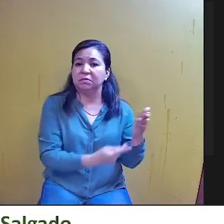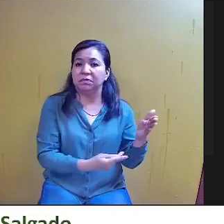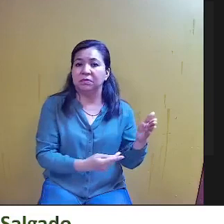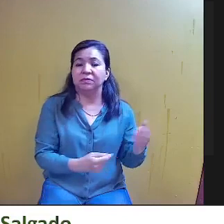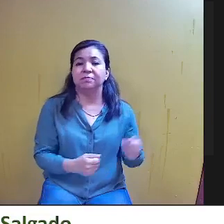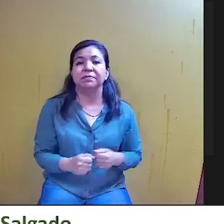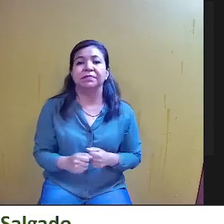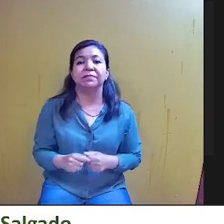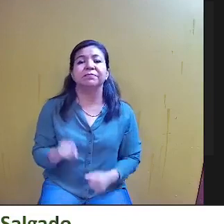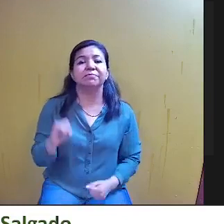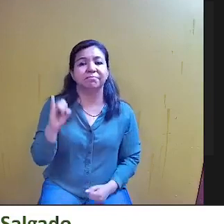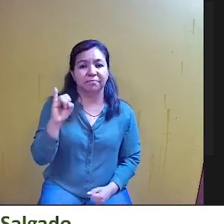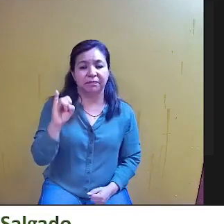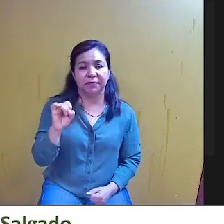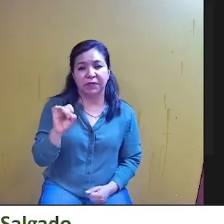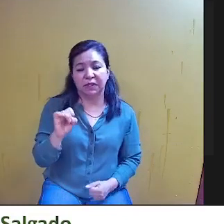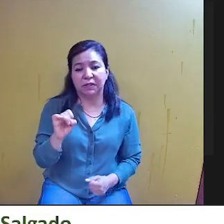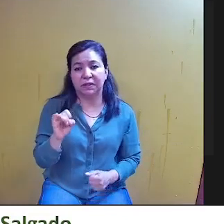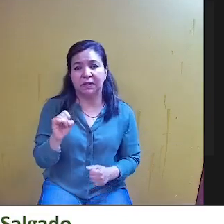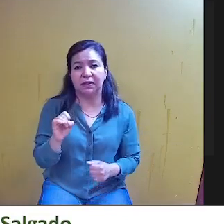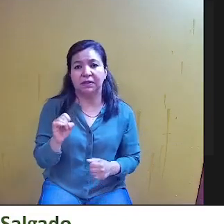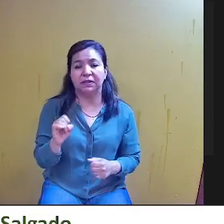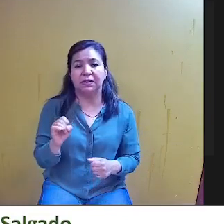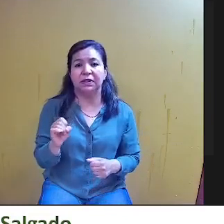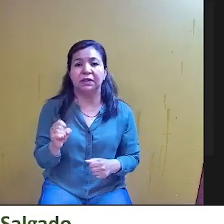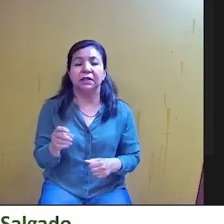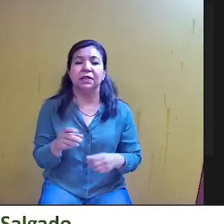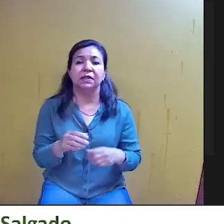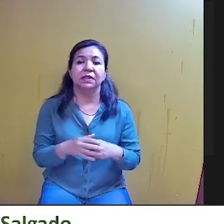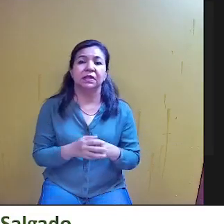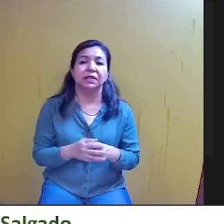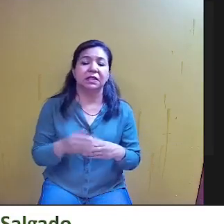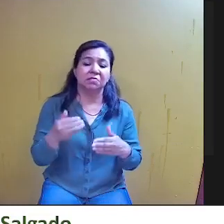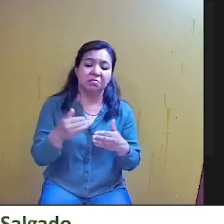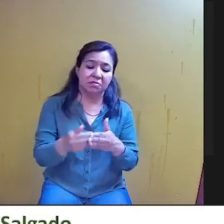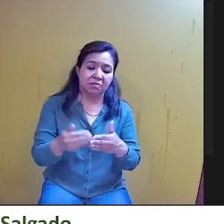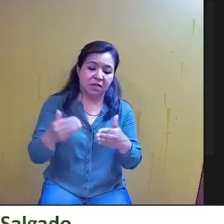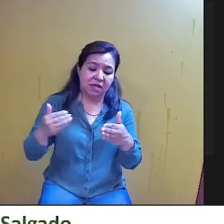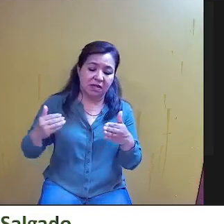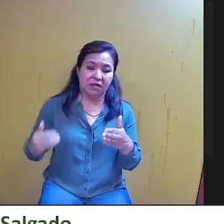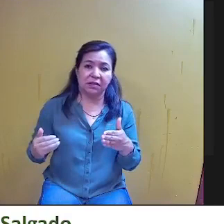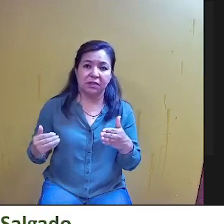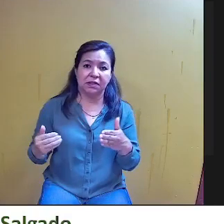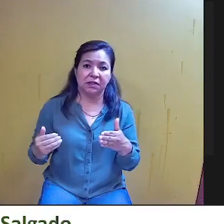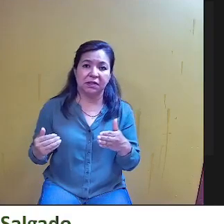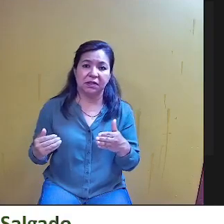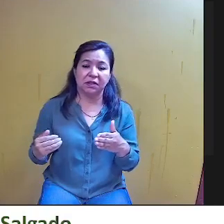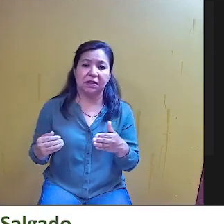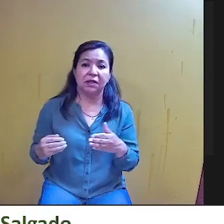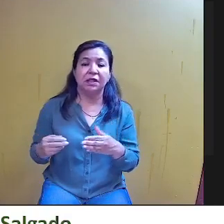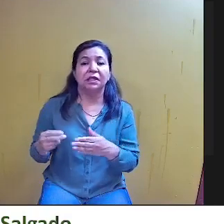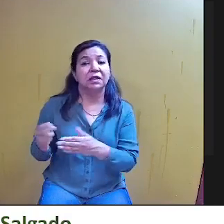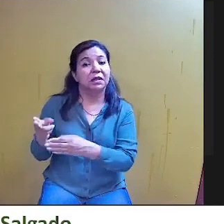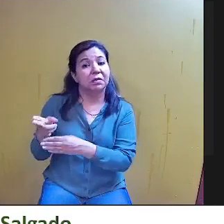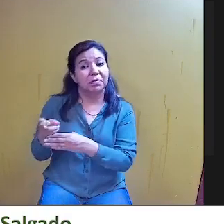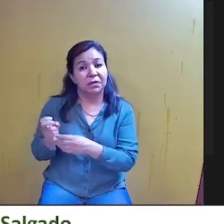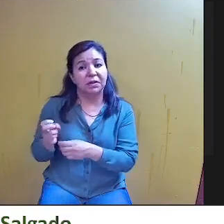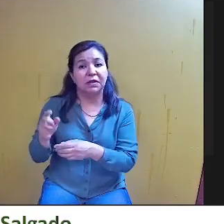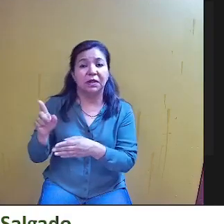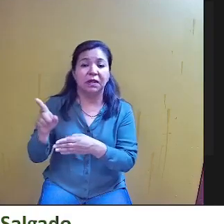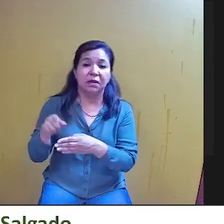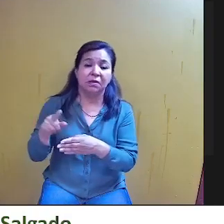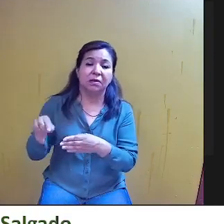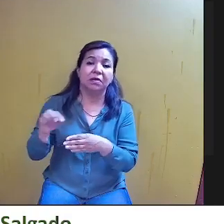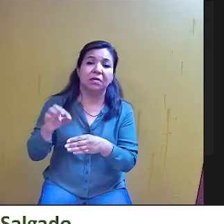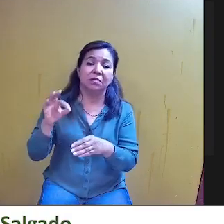se acredita la infracción de actos anticipados de precampaña atribuida